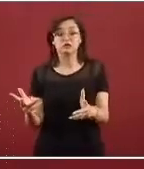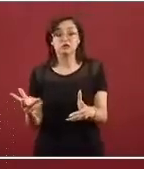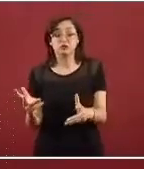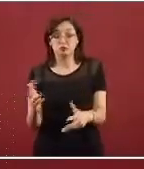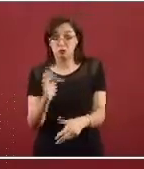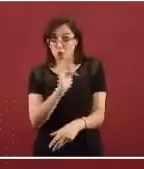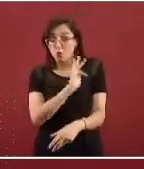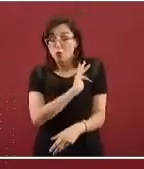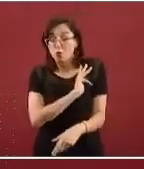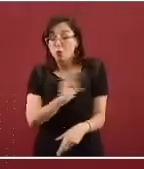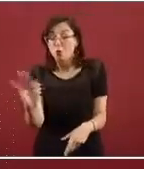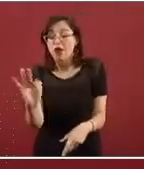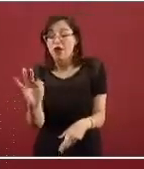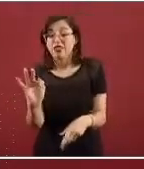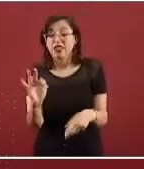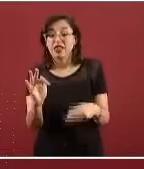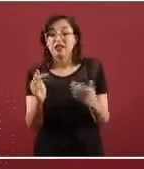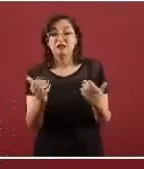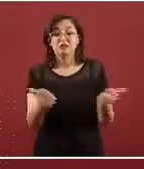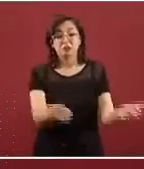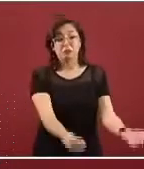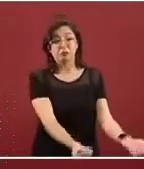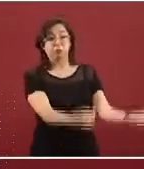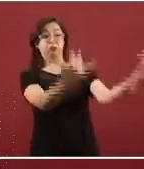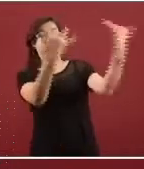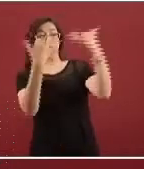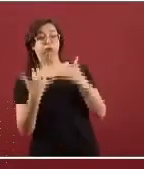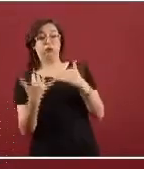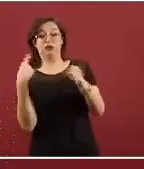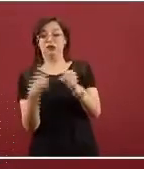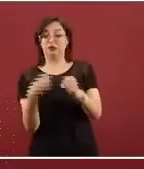aguantar la posibilidad de recibir a todas y todas